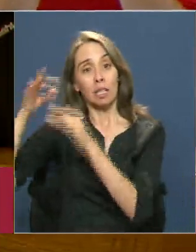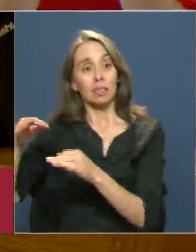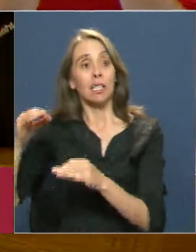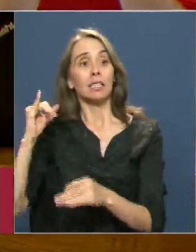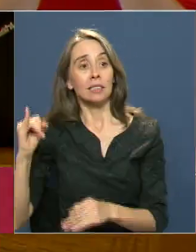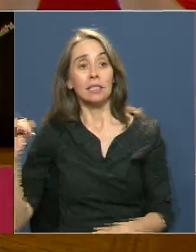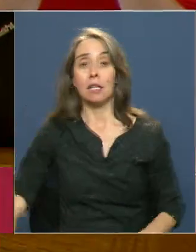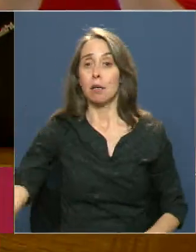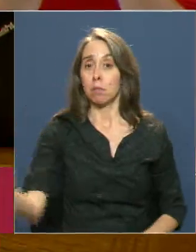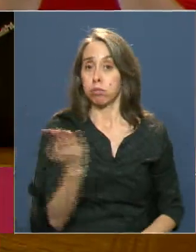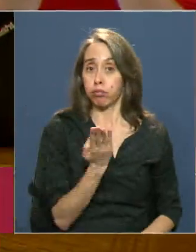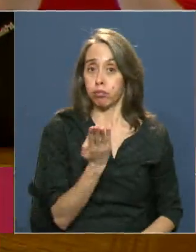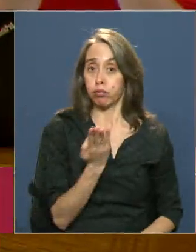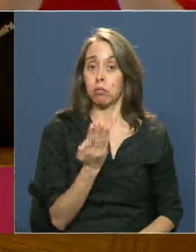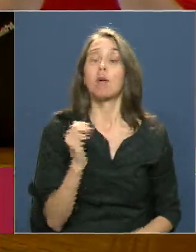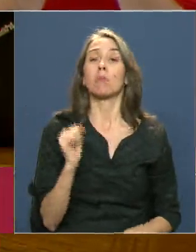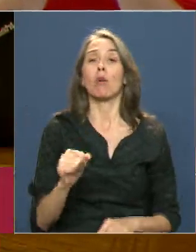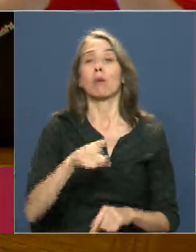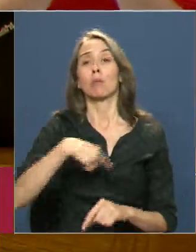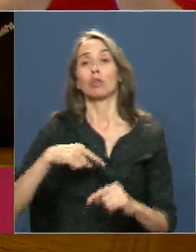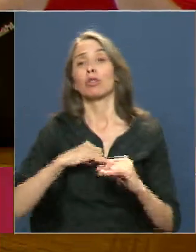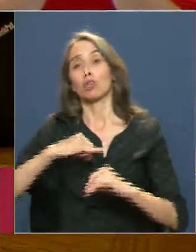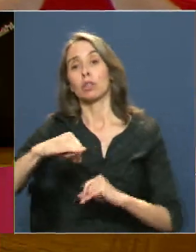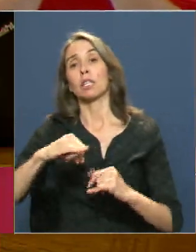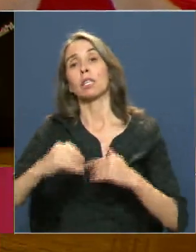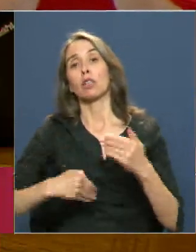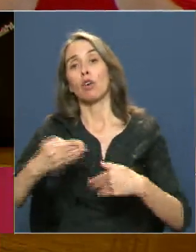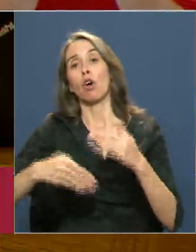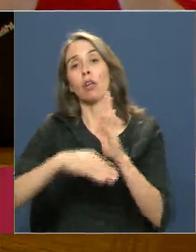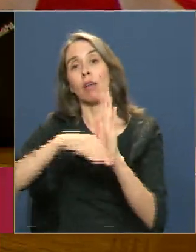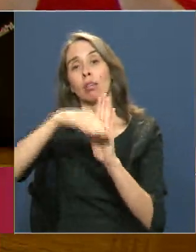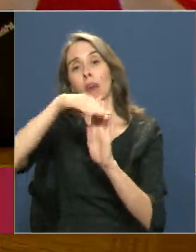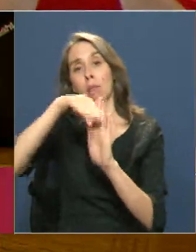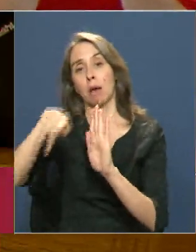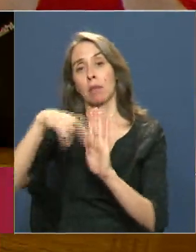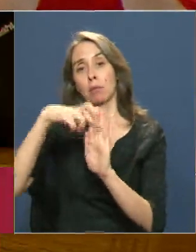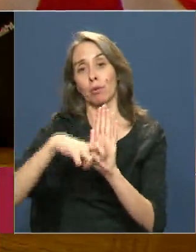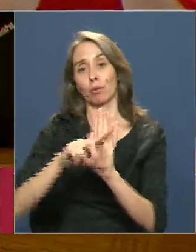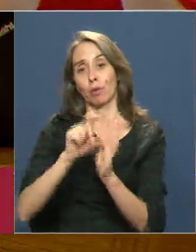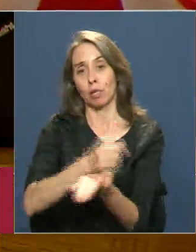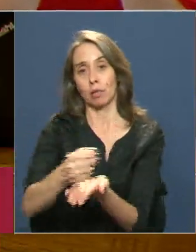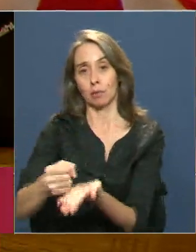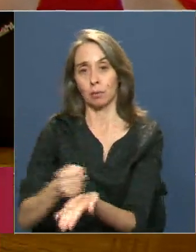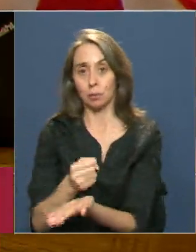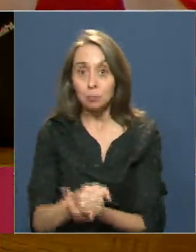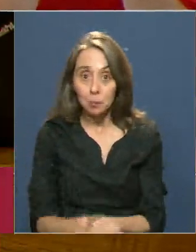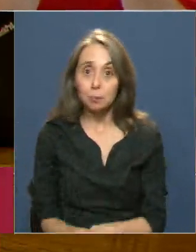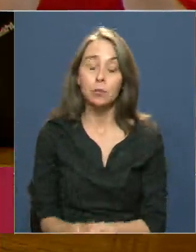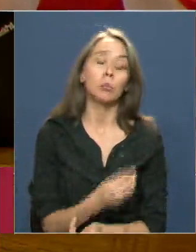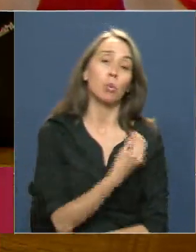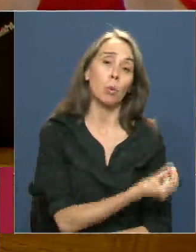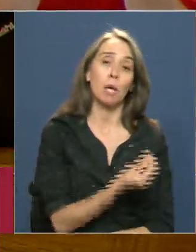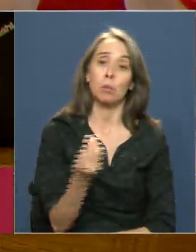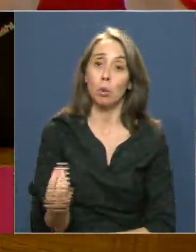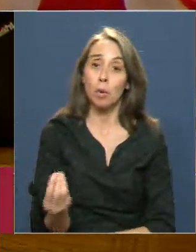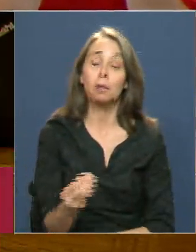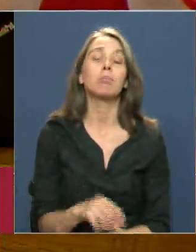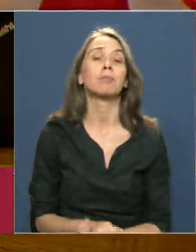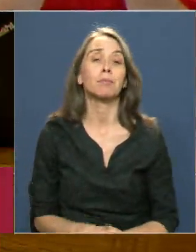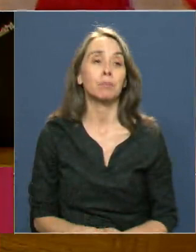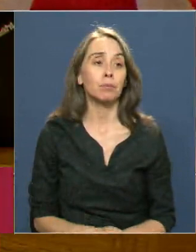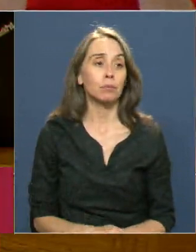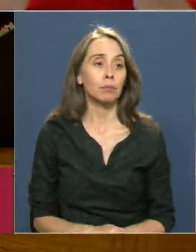pudiéramos tomar en ese contexto. Muy bien. Muy bien. Vamos al